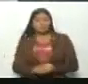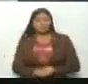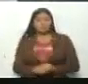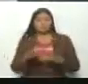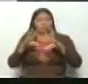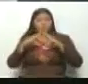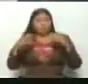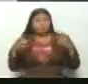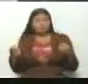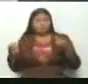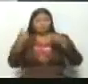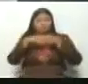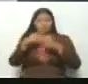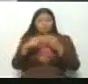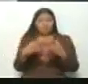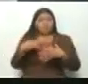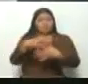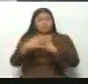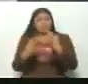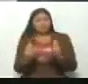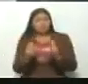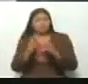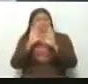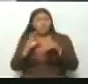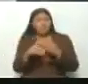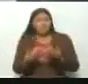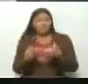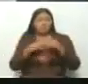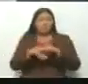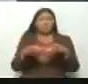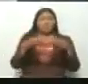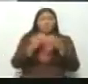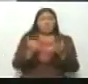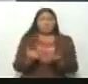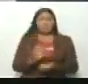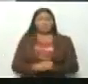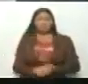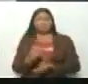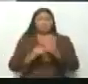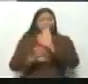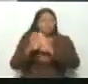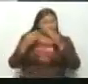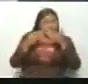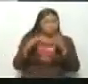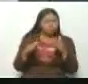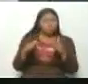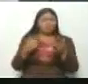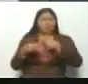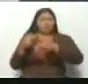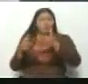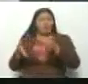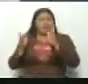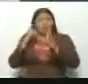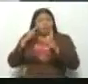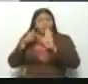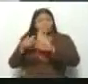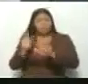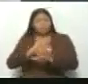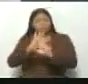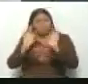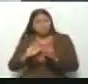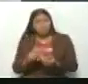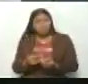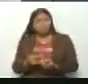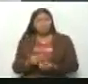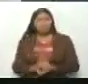todo un ejercicio interesantísimo de conformación de brigadas para el levantamiento de la infraestructura y los recursos